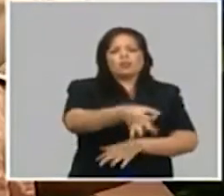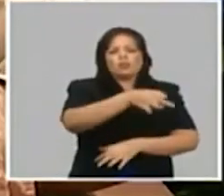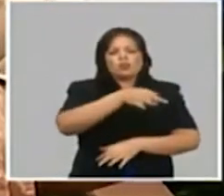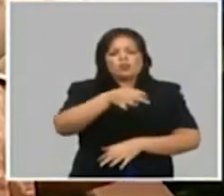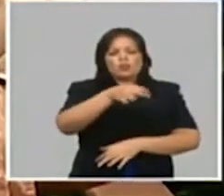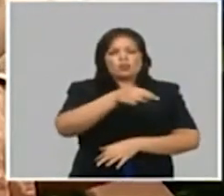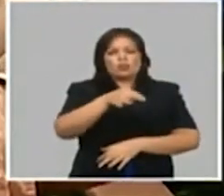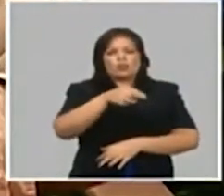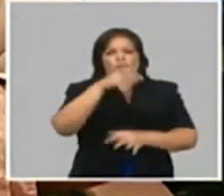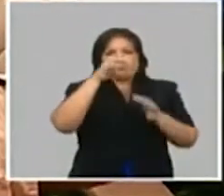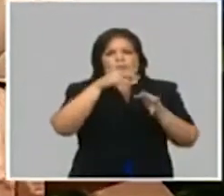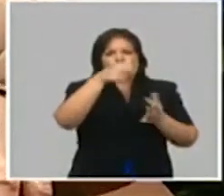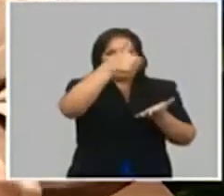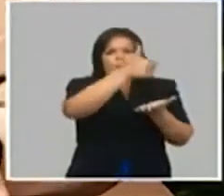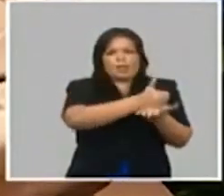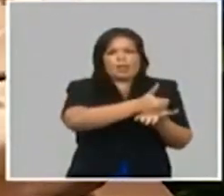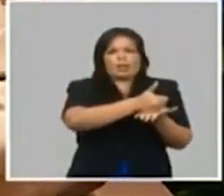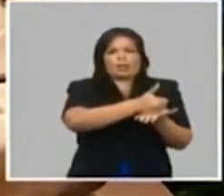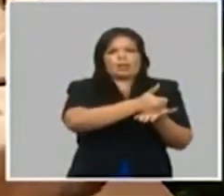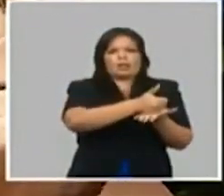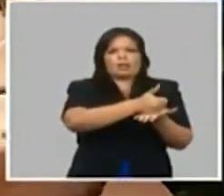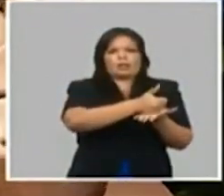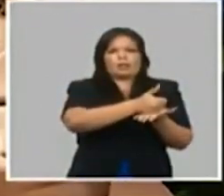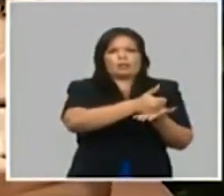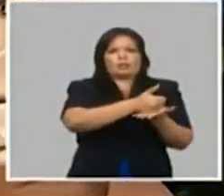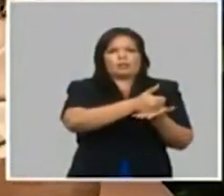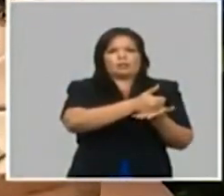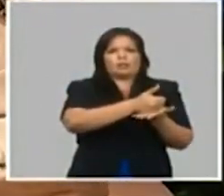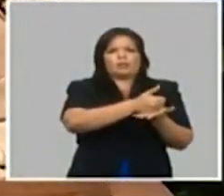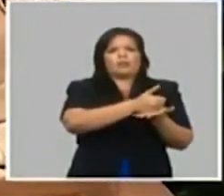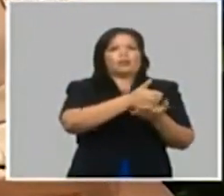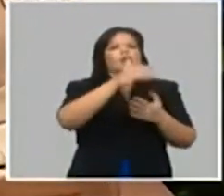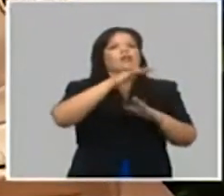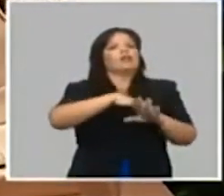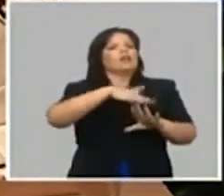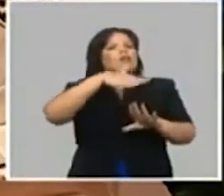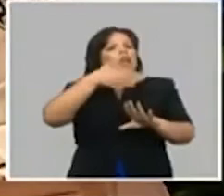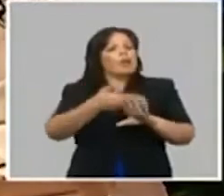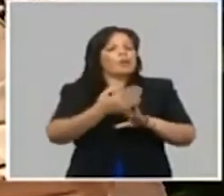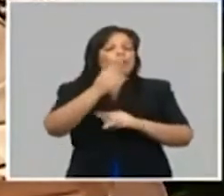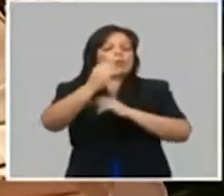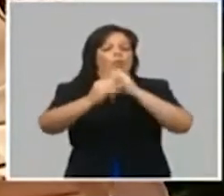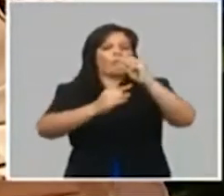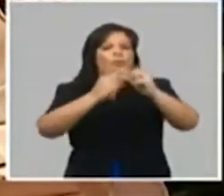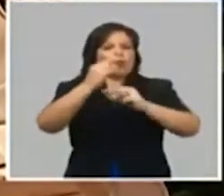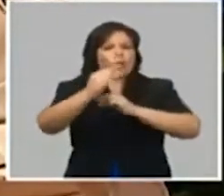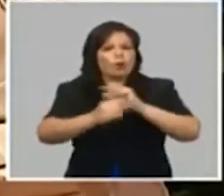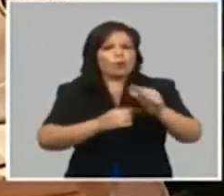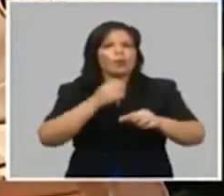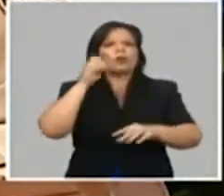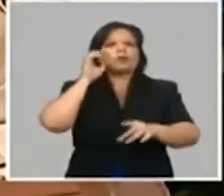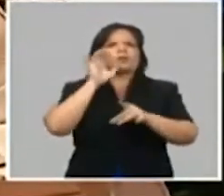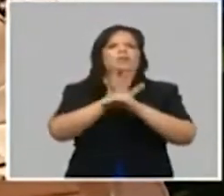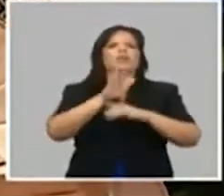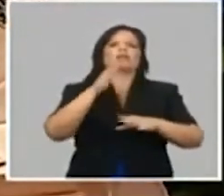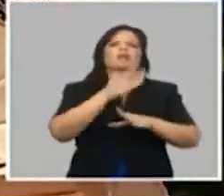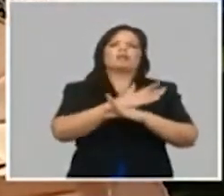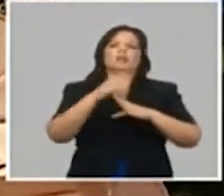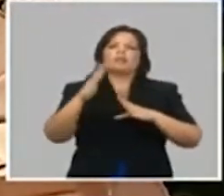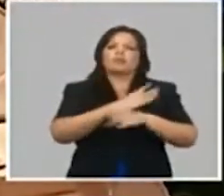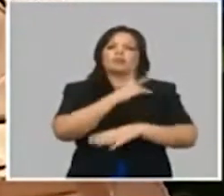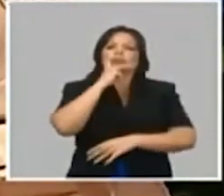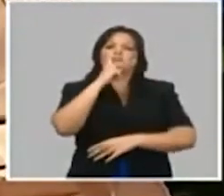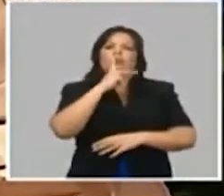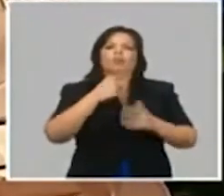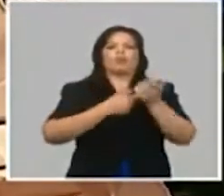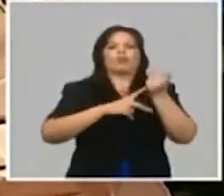capital y después, posteriormente, podrá despachar el resto de las provincias. Para esto,